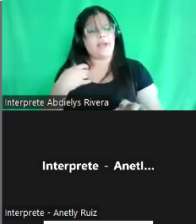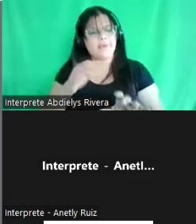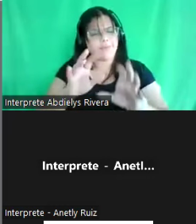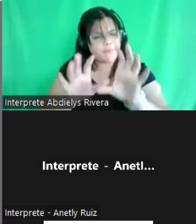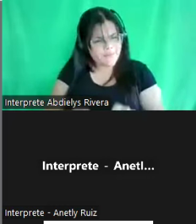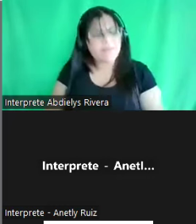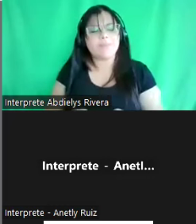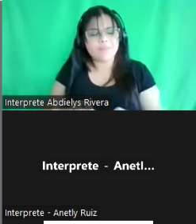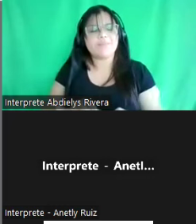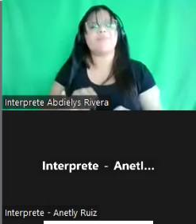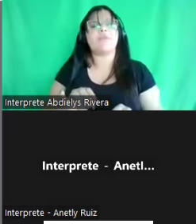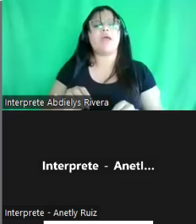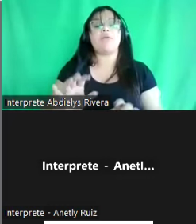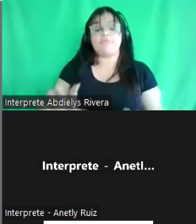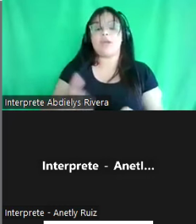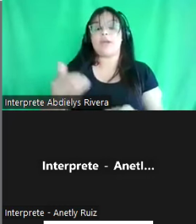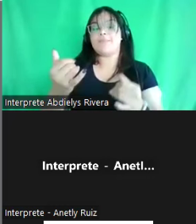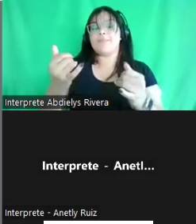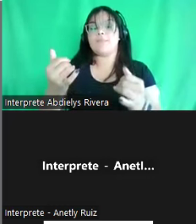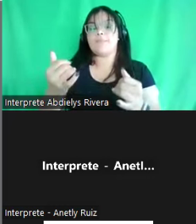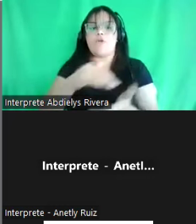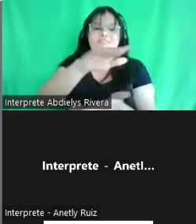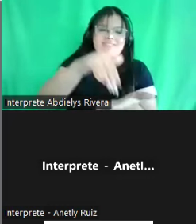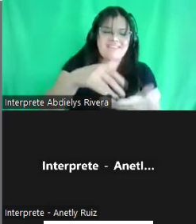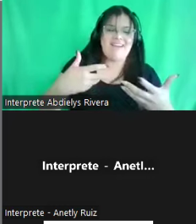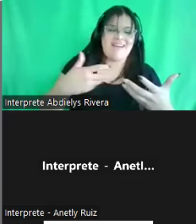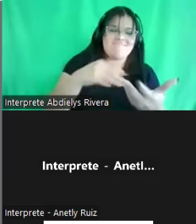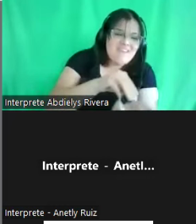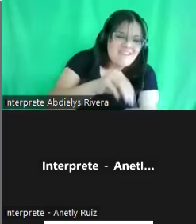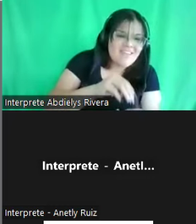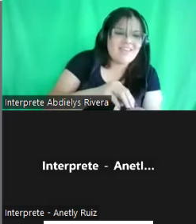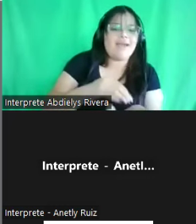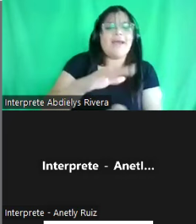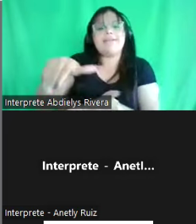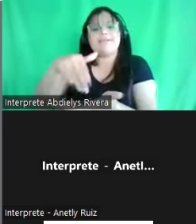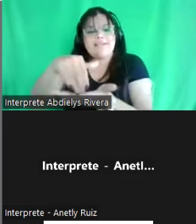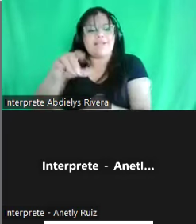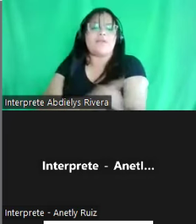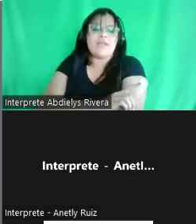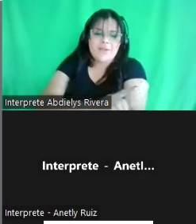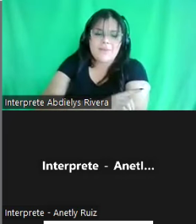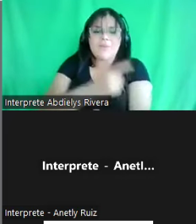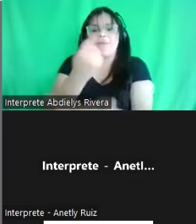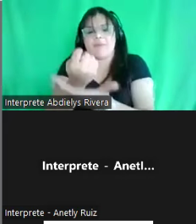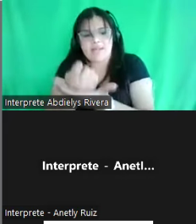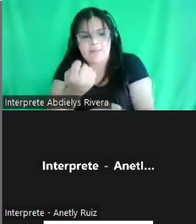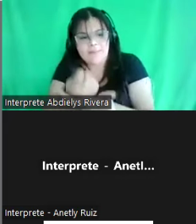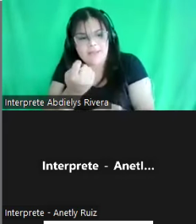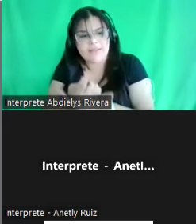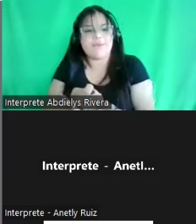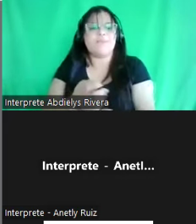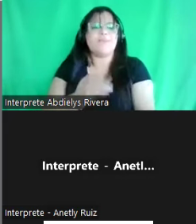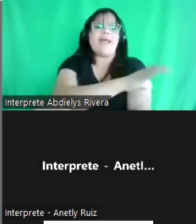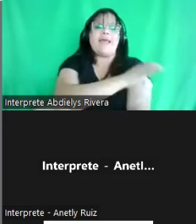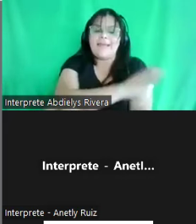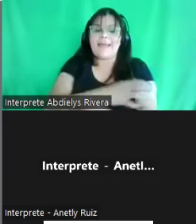de urgencia o emergencia, clínicas de salud física y mental, todas clínicas de rehabilitación, todo, ¿verdad? Todas las clínicas de